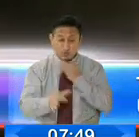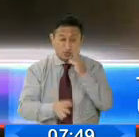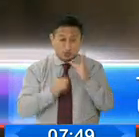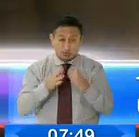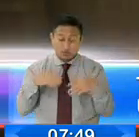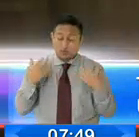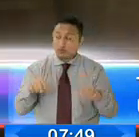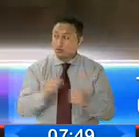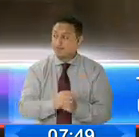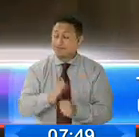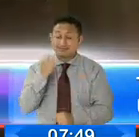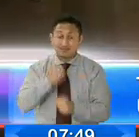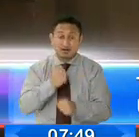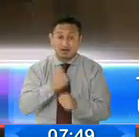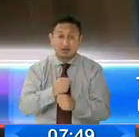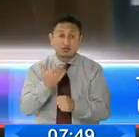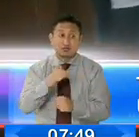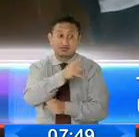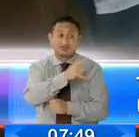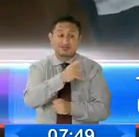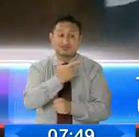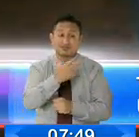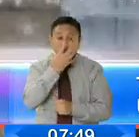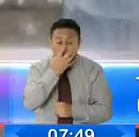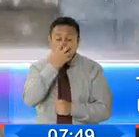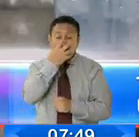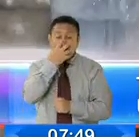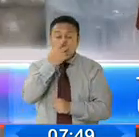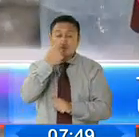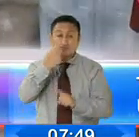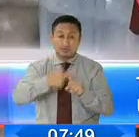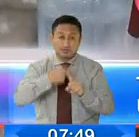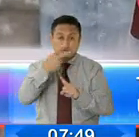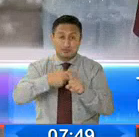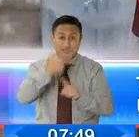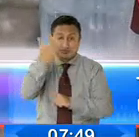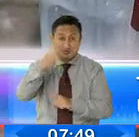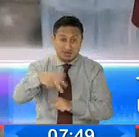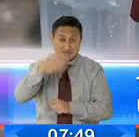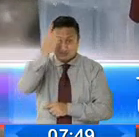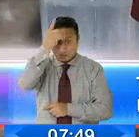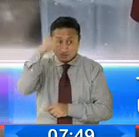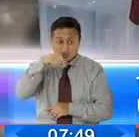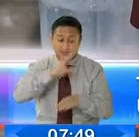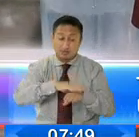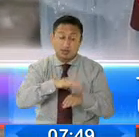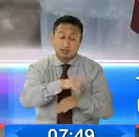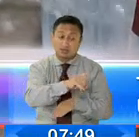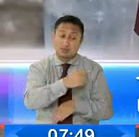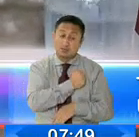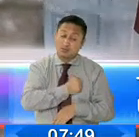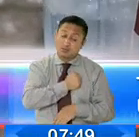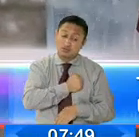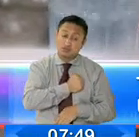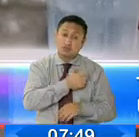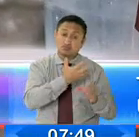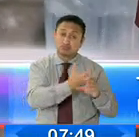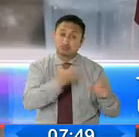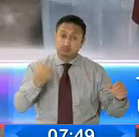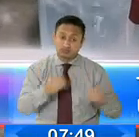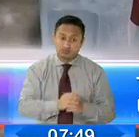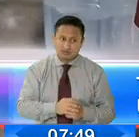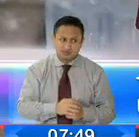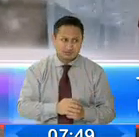No hay trabajo y deben 3 meses del alquiler del oxígeno, por lo cual ya fueron notificados del retiro de este implemento, lo que los ha